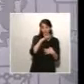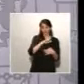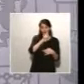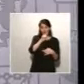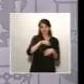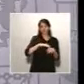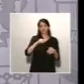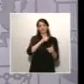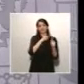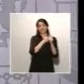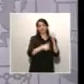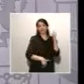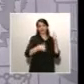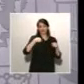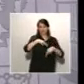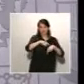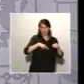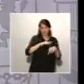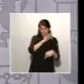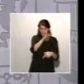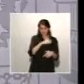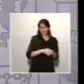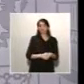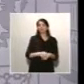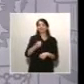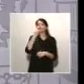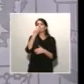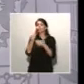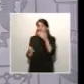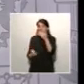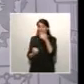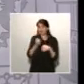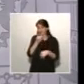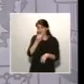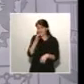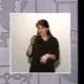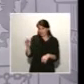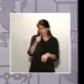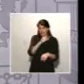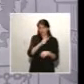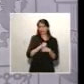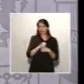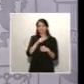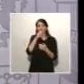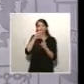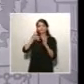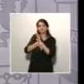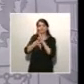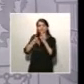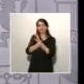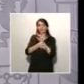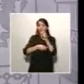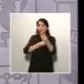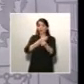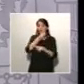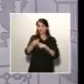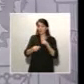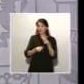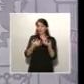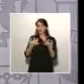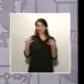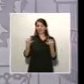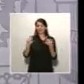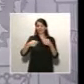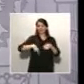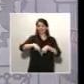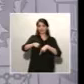palabra. Buenas tardes. Buenas tardes a todos. Paso a dar cuenta de la utilización del transporte público